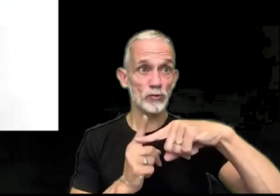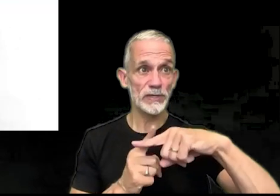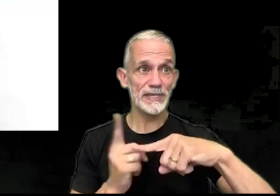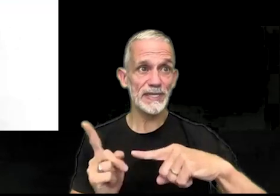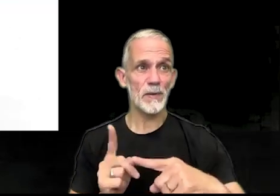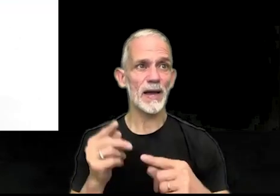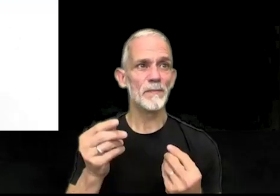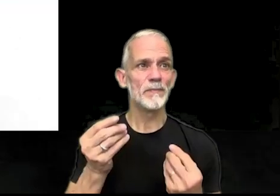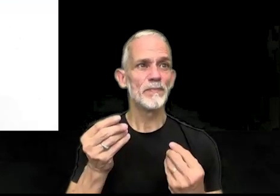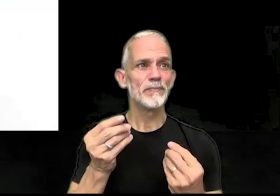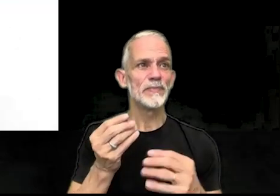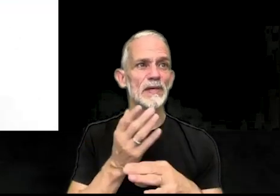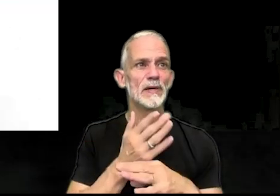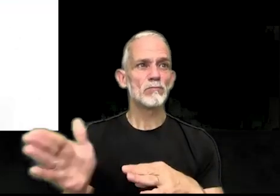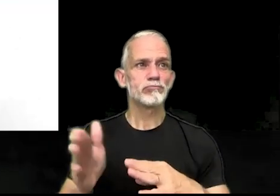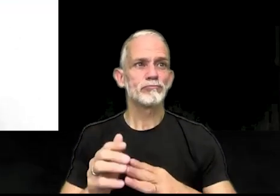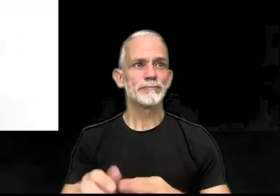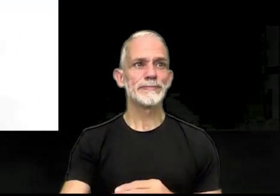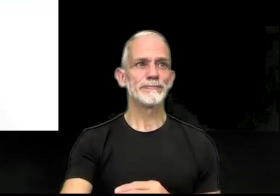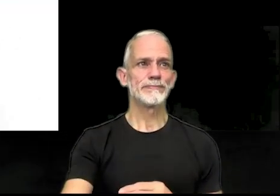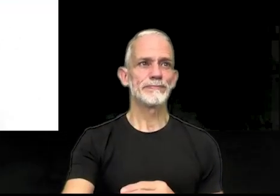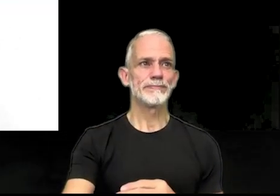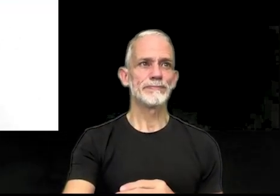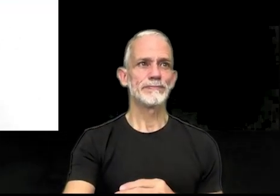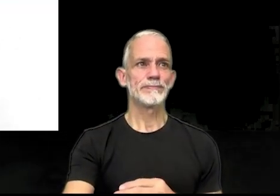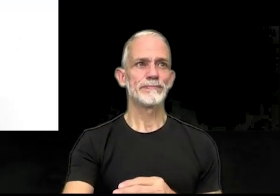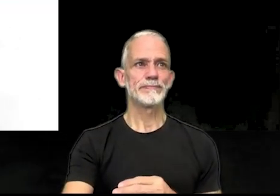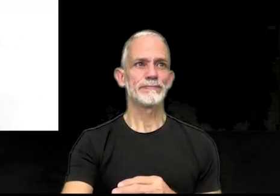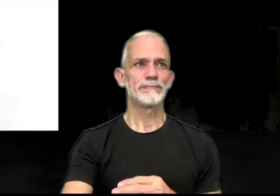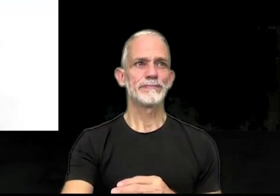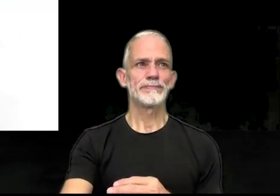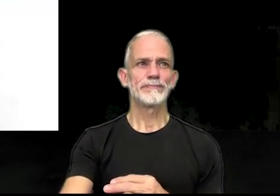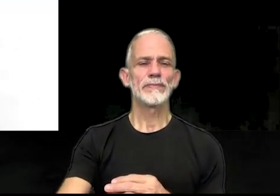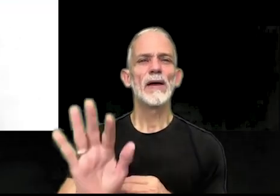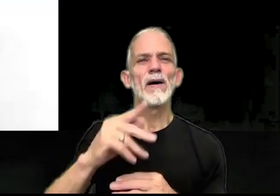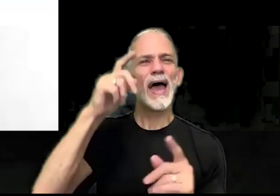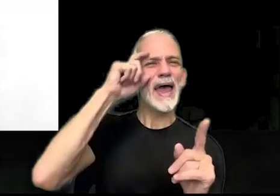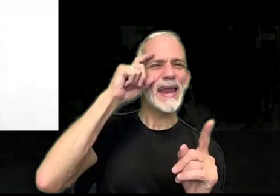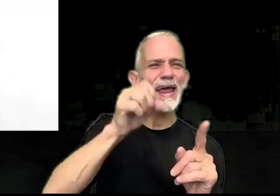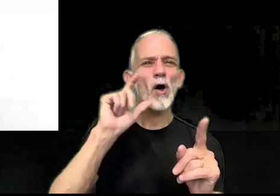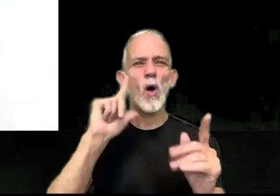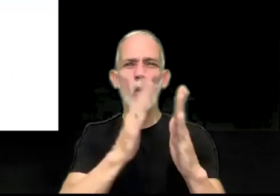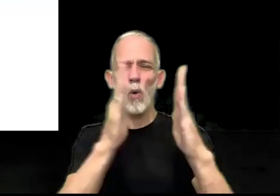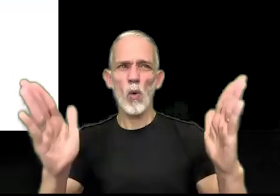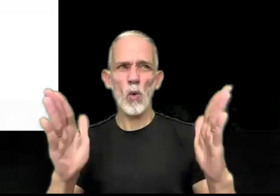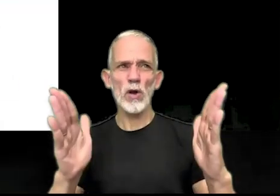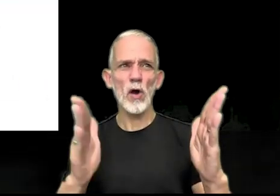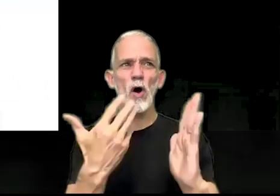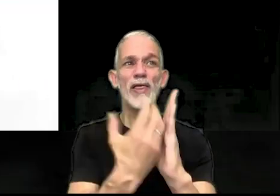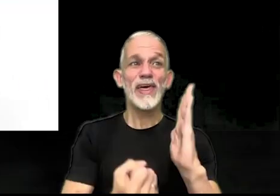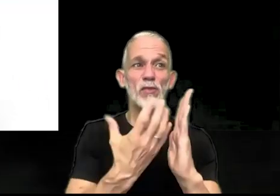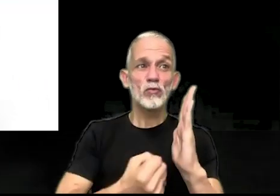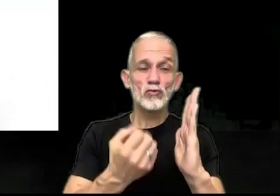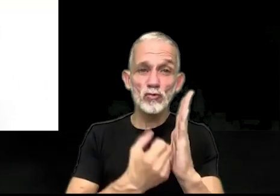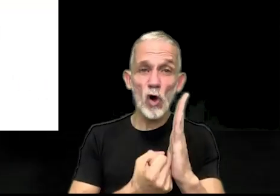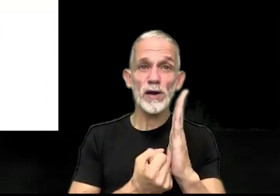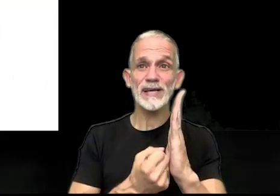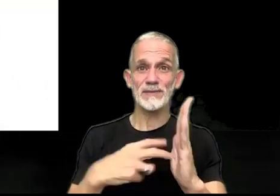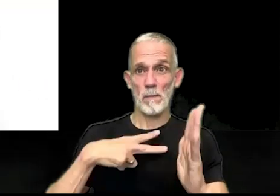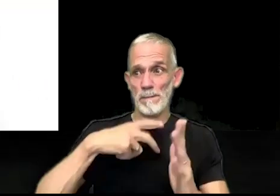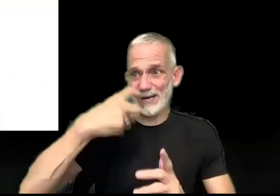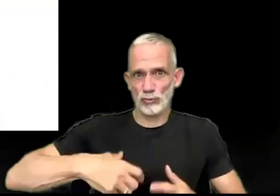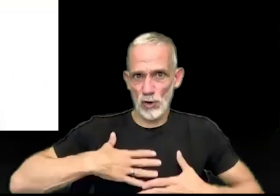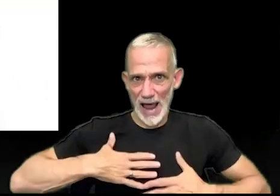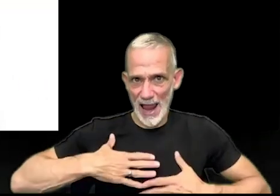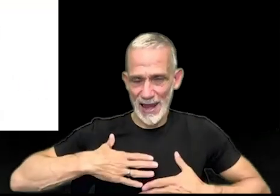que a partir del año 2025, a partir de enero y julio, tanto las deducciones personales